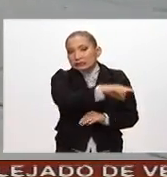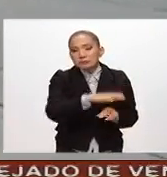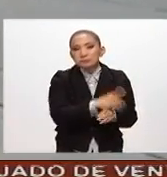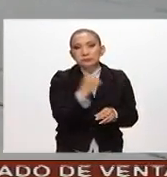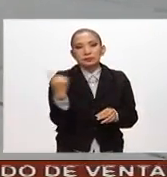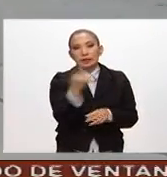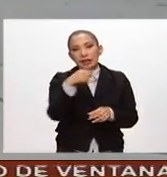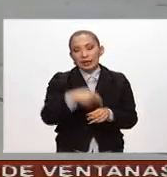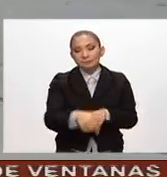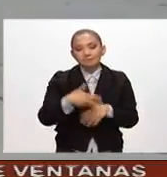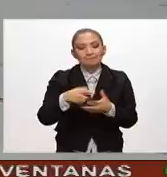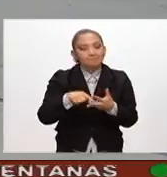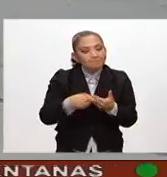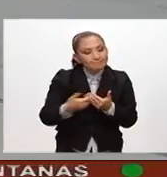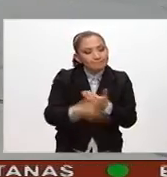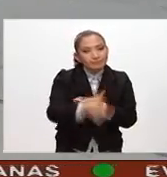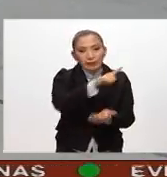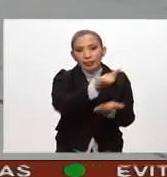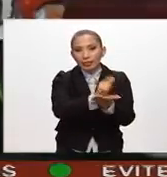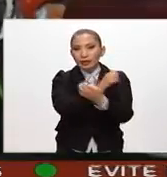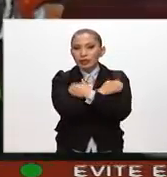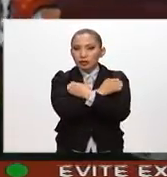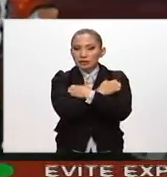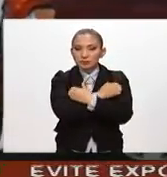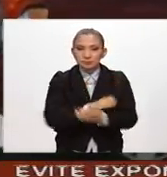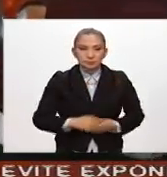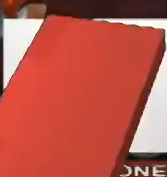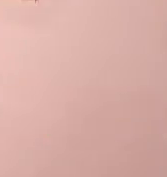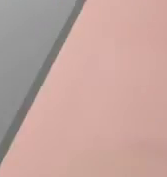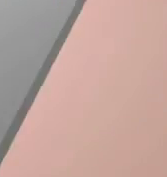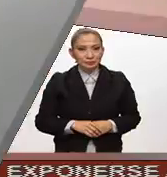la puesta en marcha de la reforma educativa.